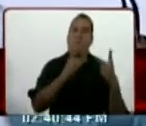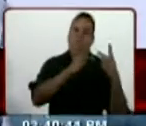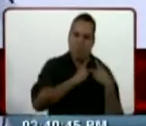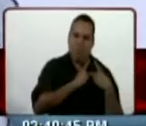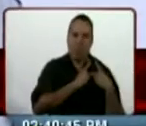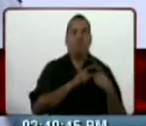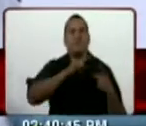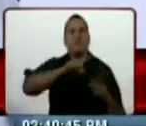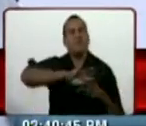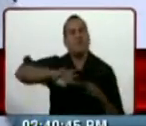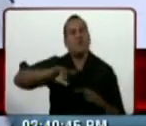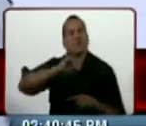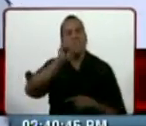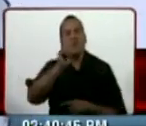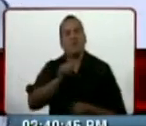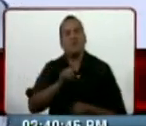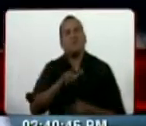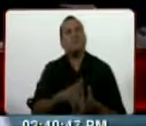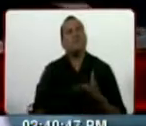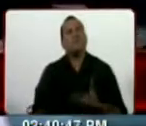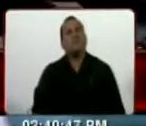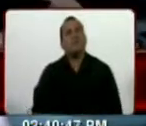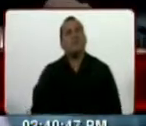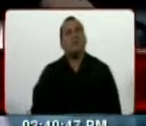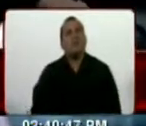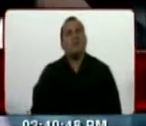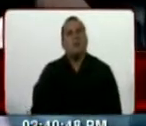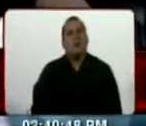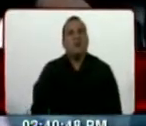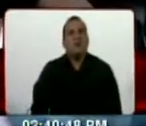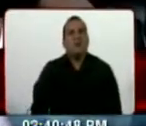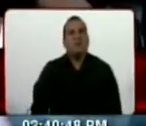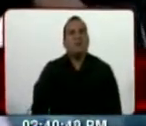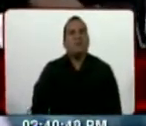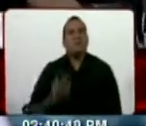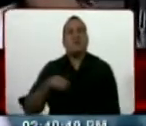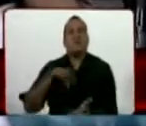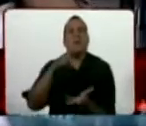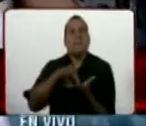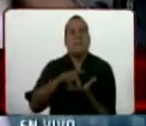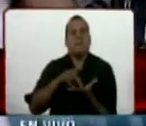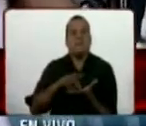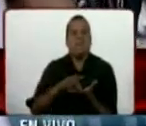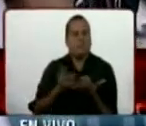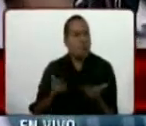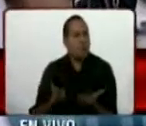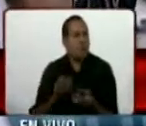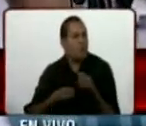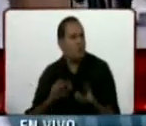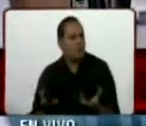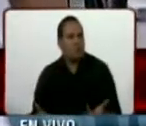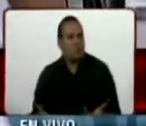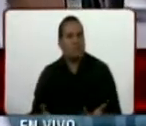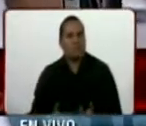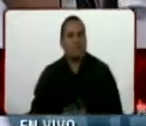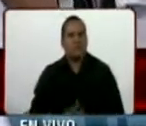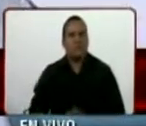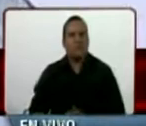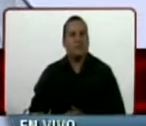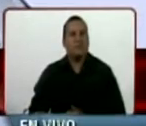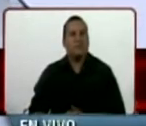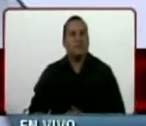pregunta que me hiciste fue... Participación, ¿cómo ha visto la participación? Ah, bueno, la participación hasta ahora, me informan, está